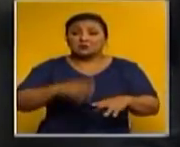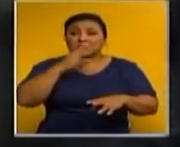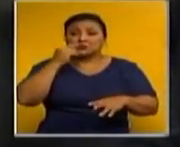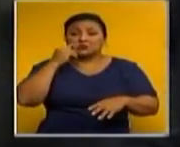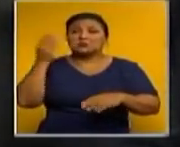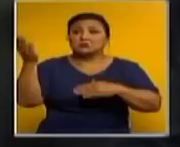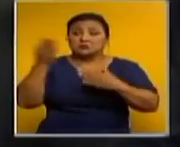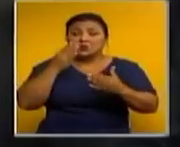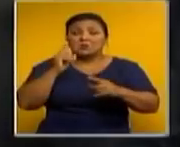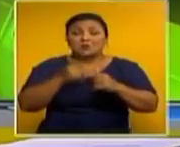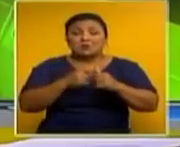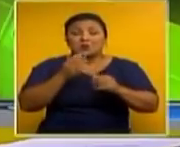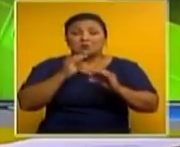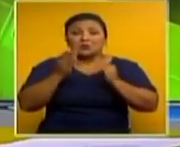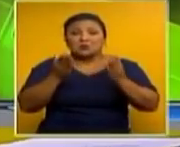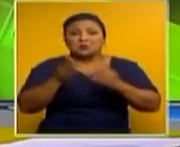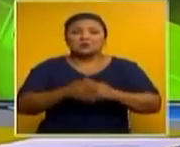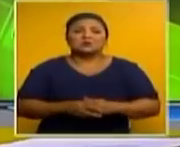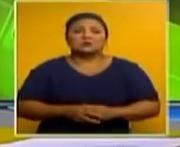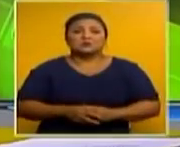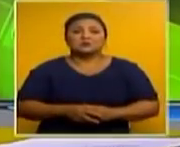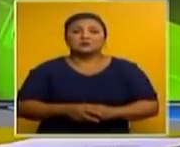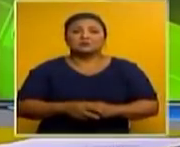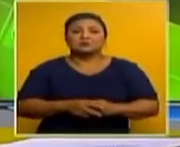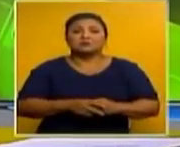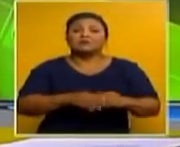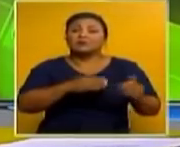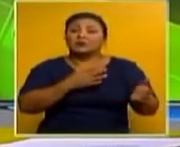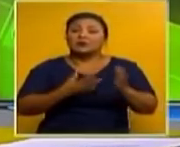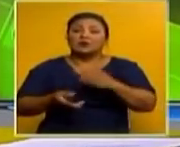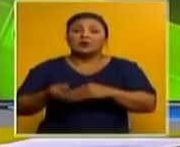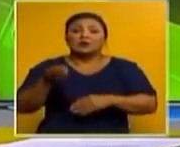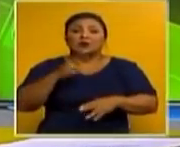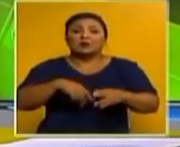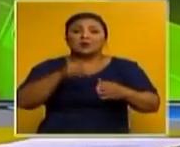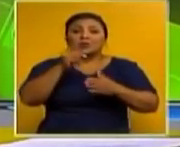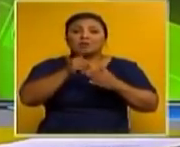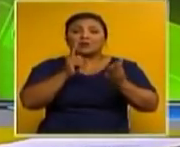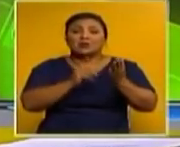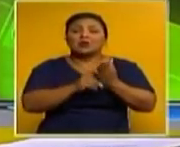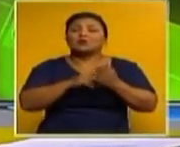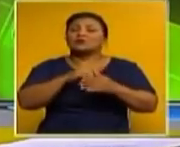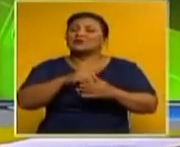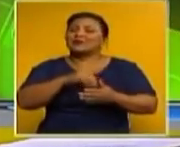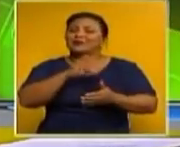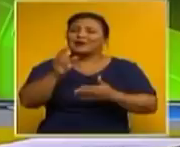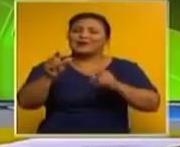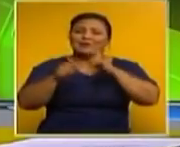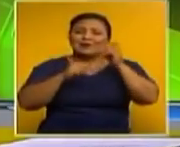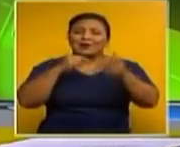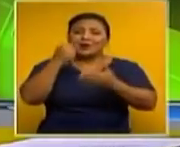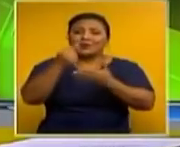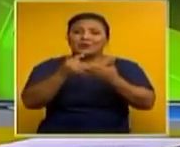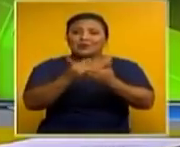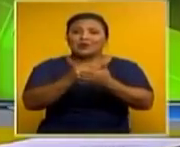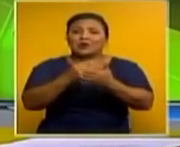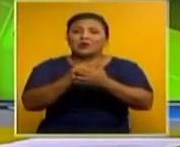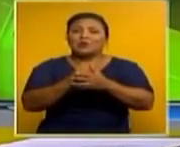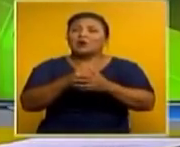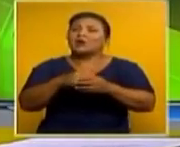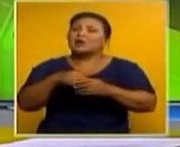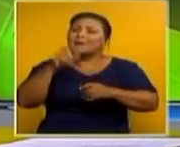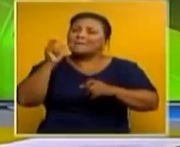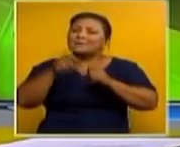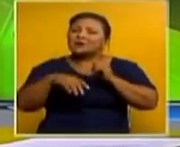se ha ordenado. Y se presentó la denuncia formal en la Fiscalía Provincial de Guayas para que se investigue a los autores de las agresiones